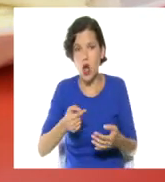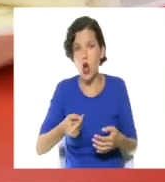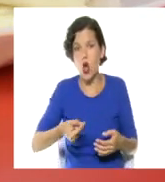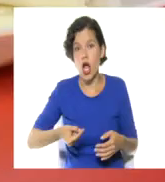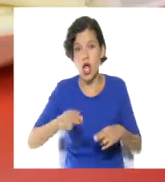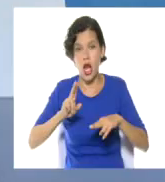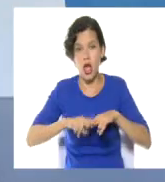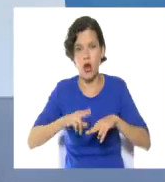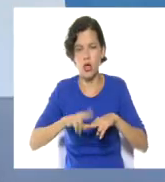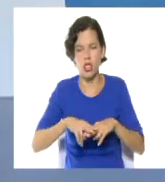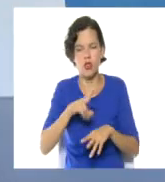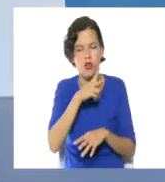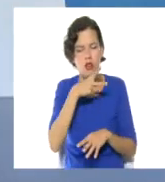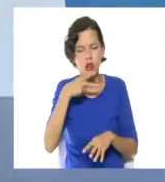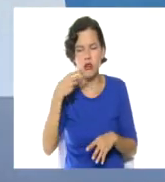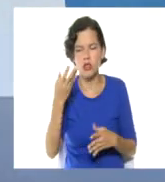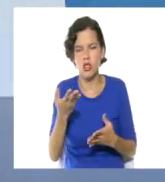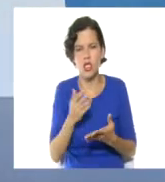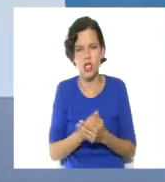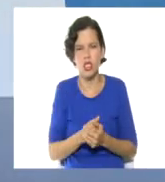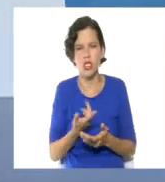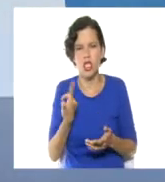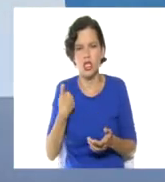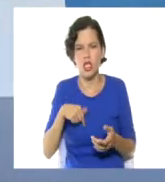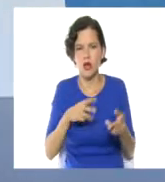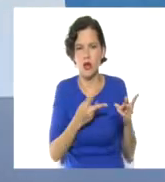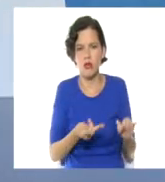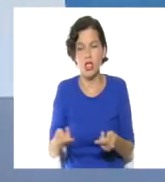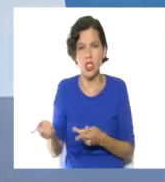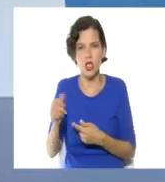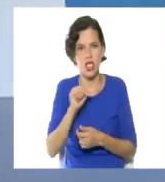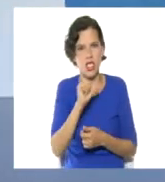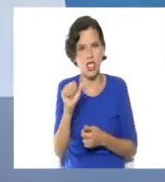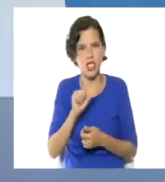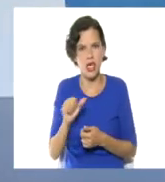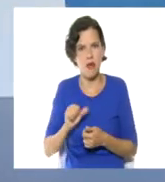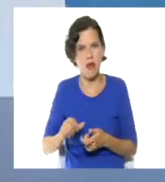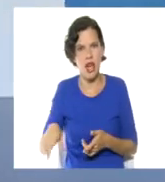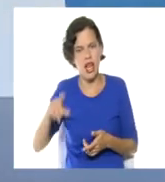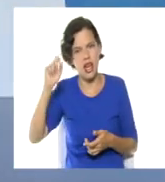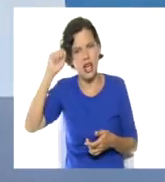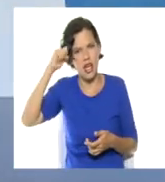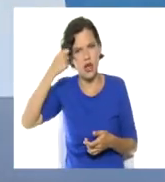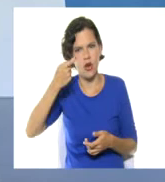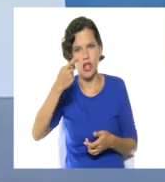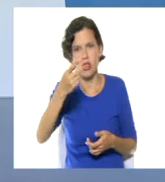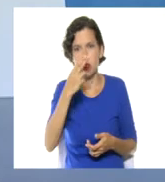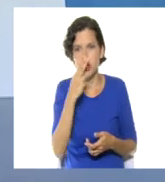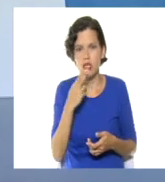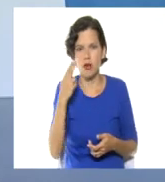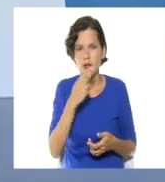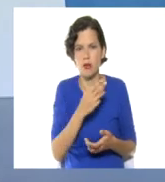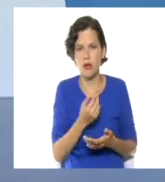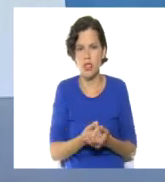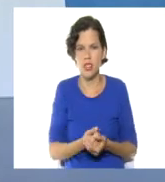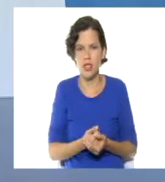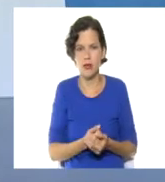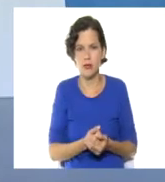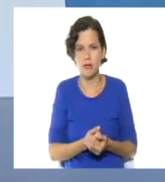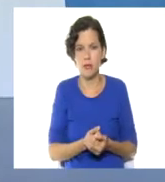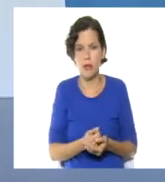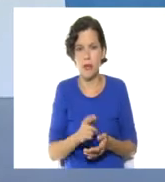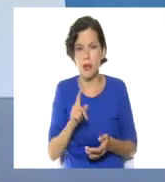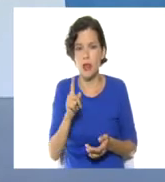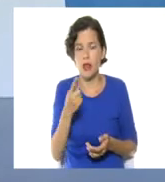son deliciosas. Ya tengo una invitación que tiene semanas recordándome ese compromiso.